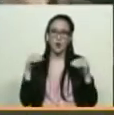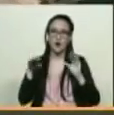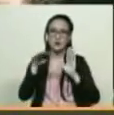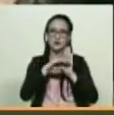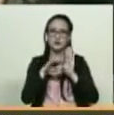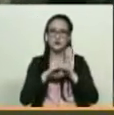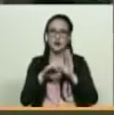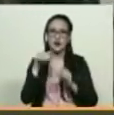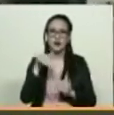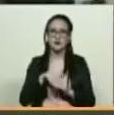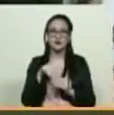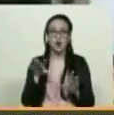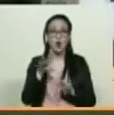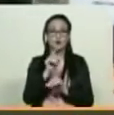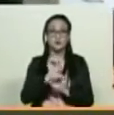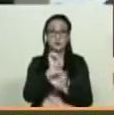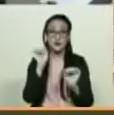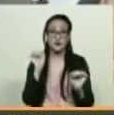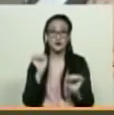garantías electorales. 11 de la mañana.